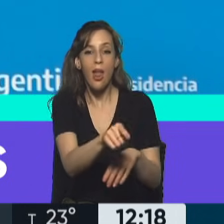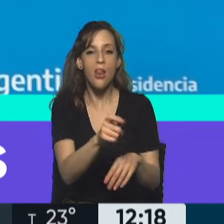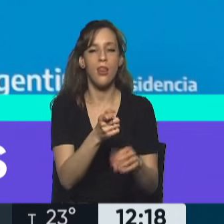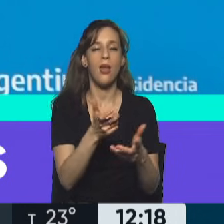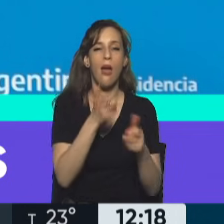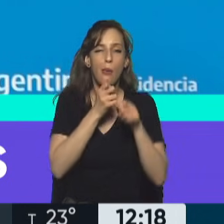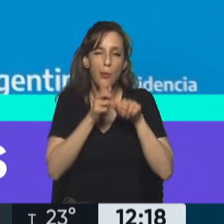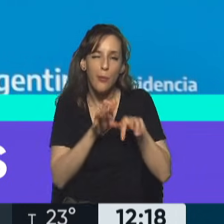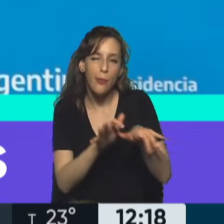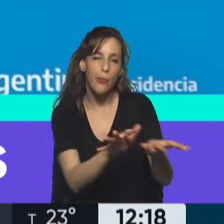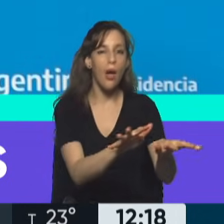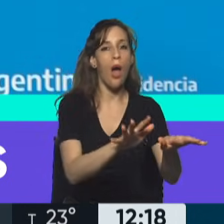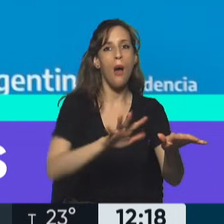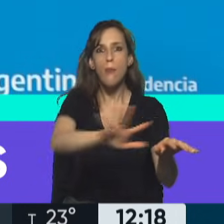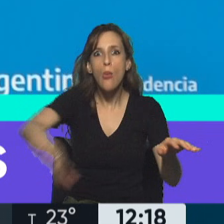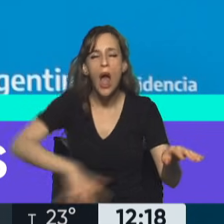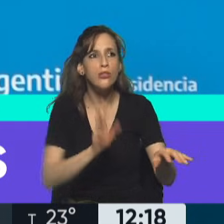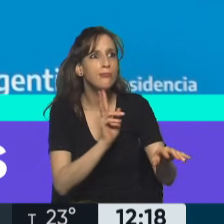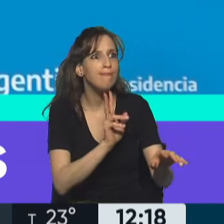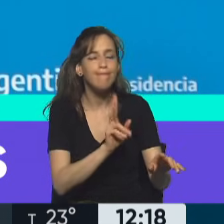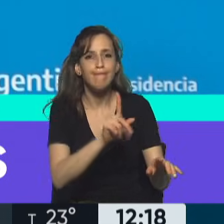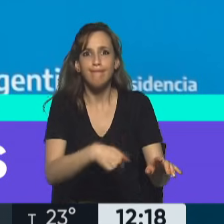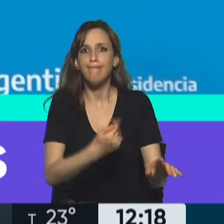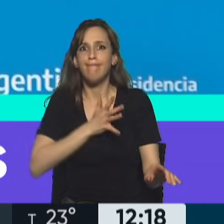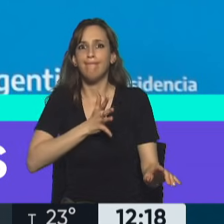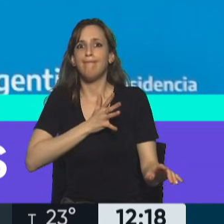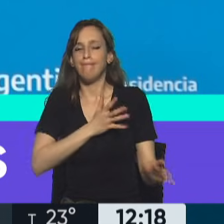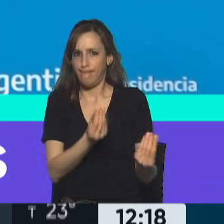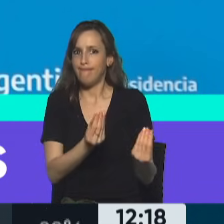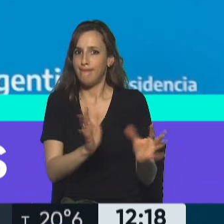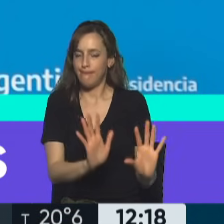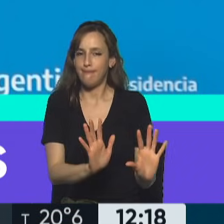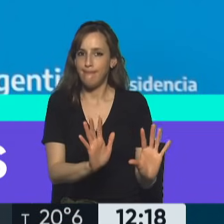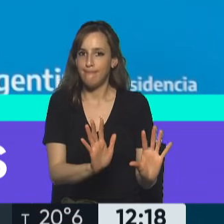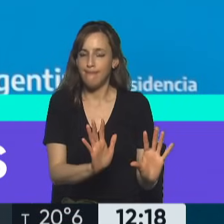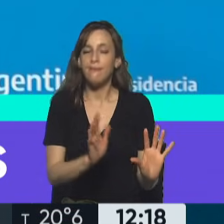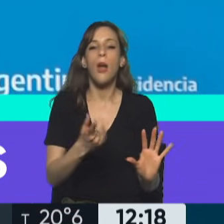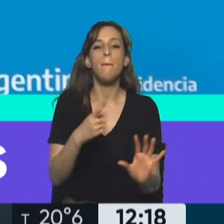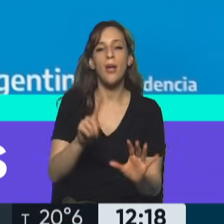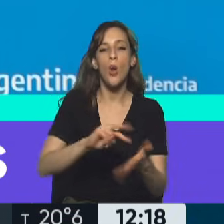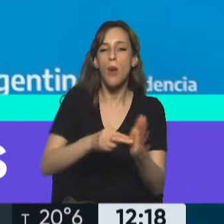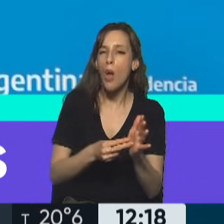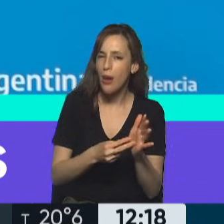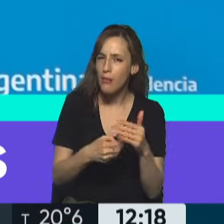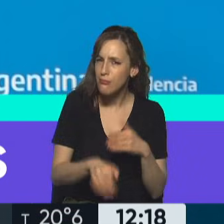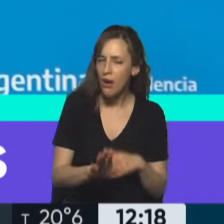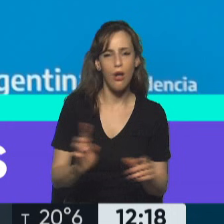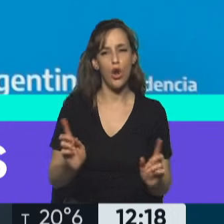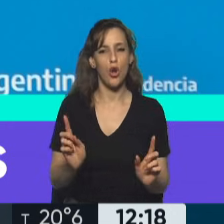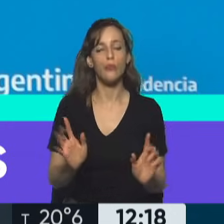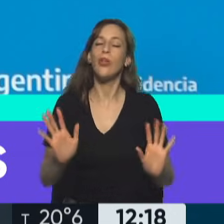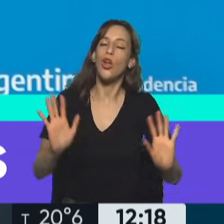hacer mucho daño a la población, como es una situación de desabastecimiento. El problema no va a existir, no es que el problema no va a